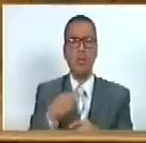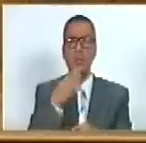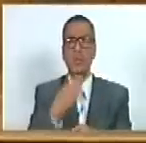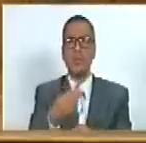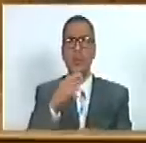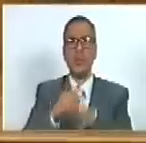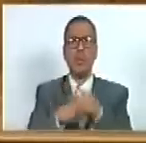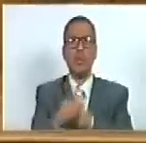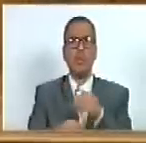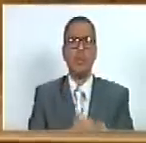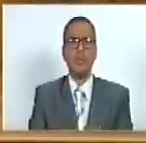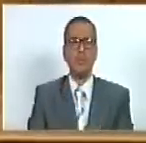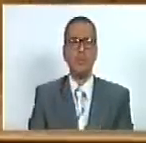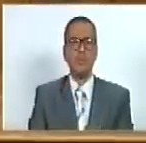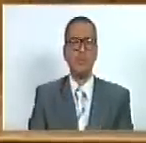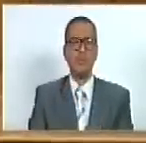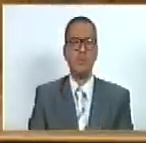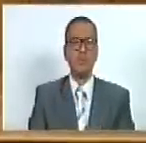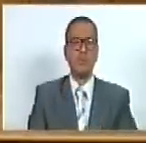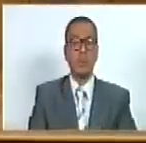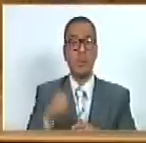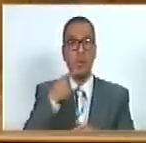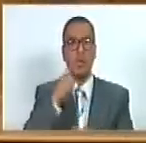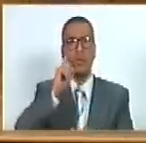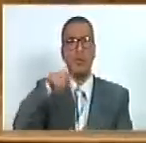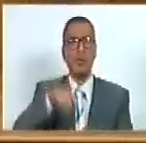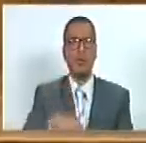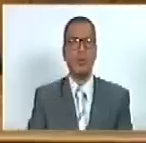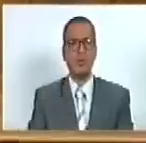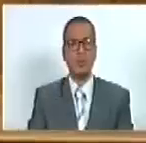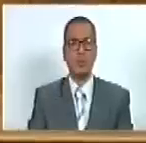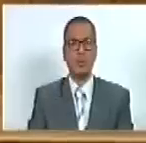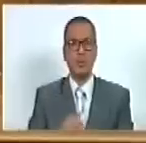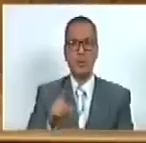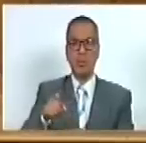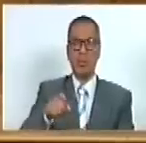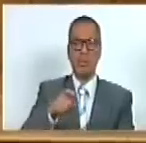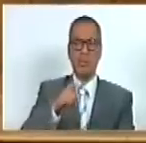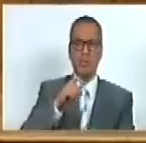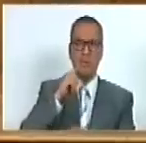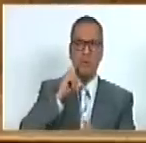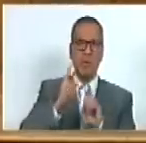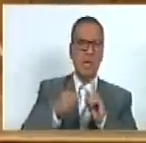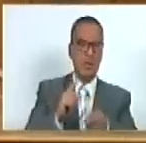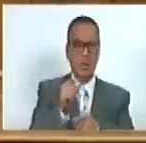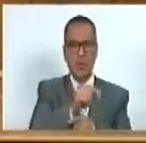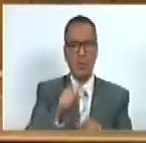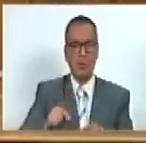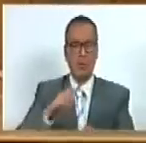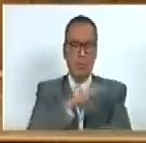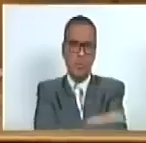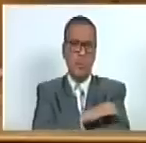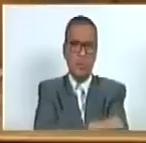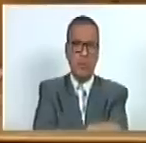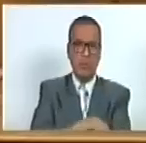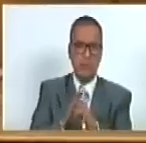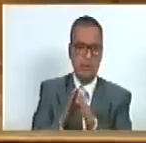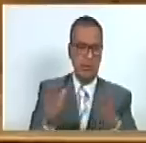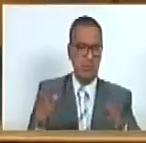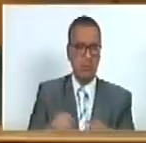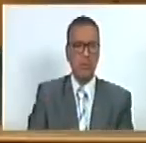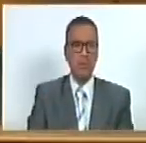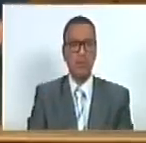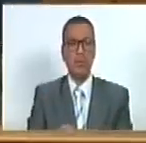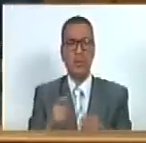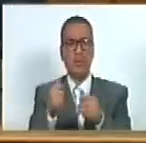hizo. Y andan además chillando algunos sectores de la oposición extrema que